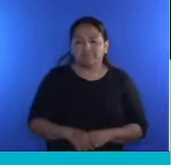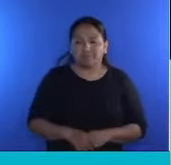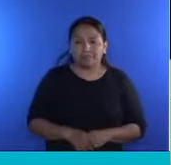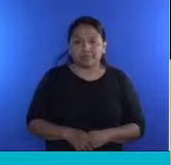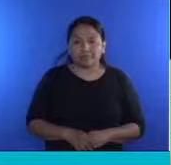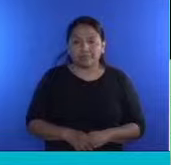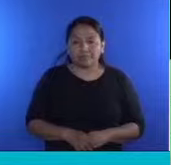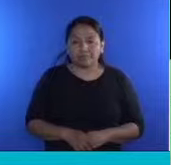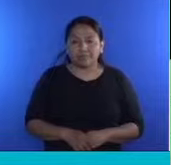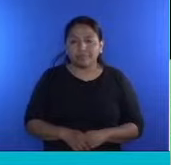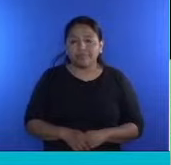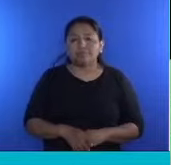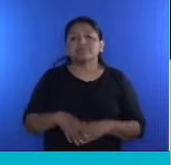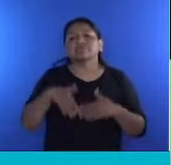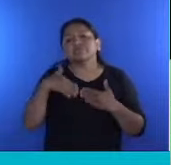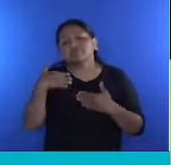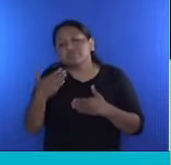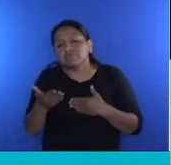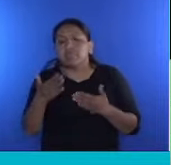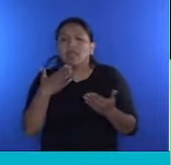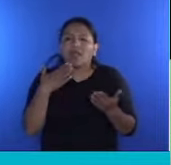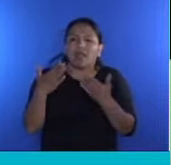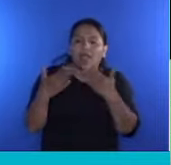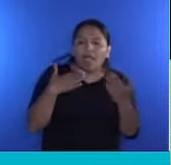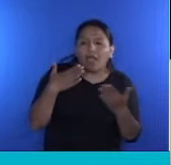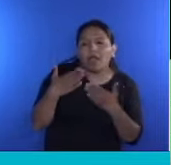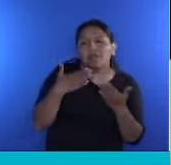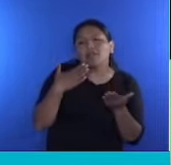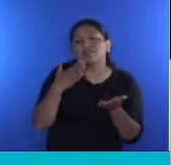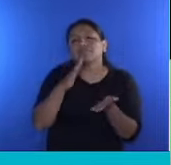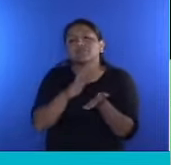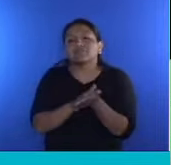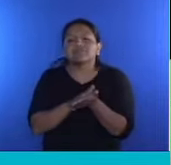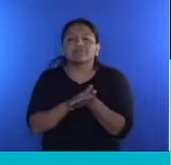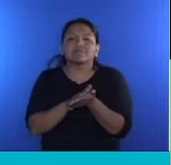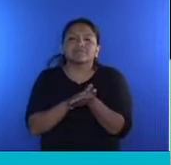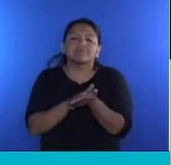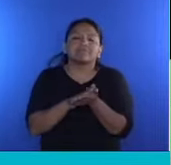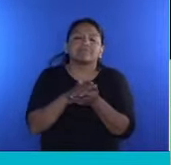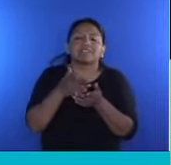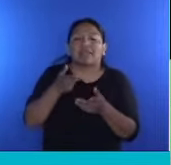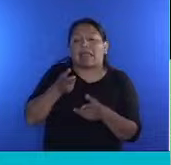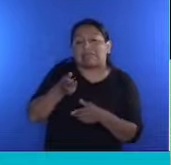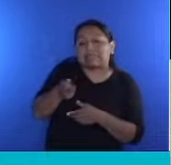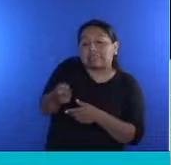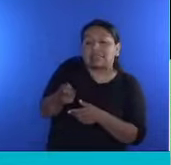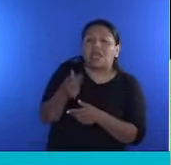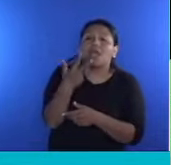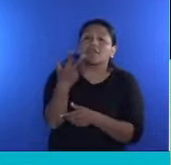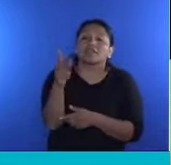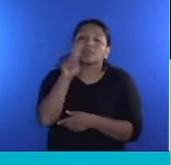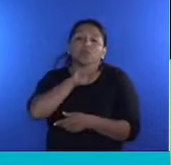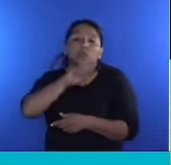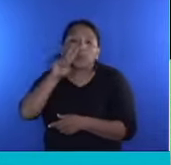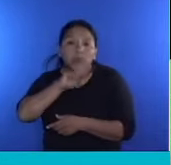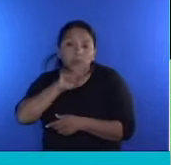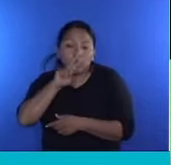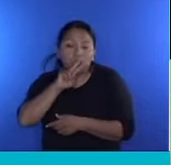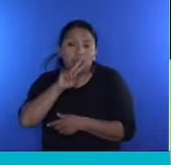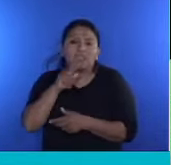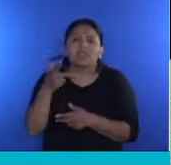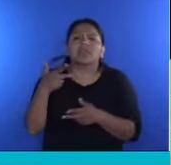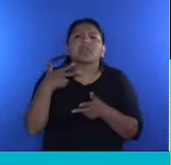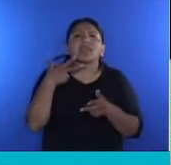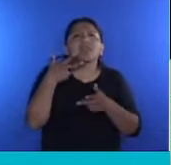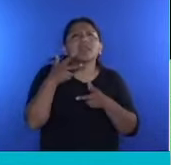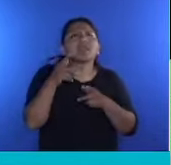Después hablaron de este asesinato a 3 mujeres y alguien hizo